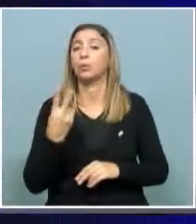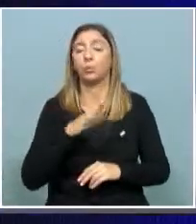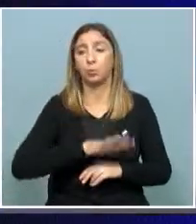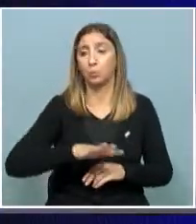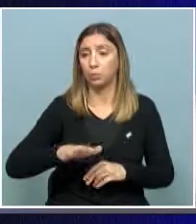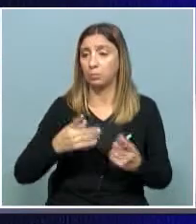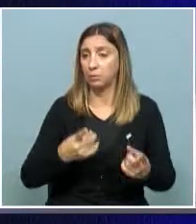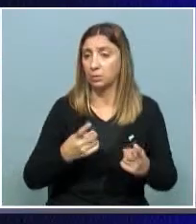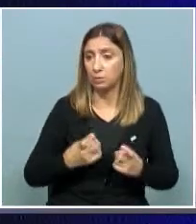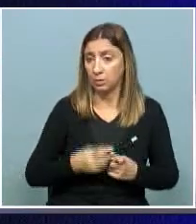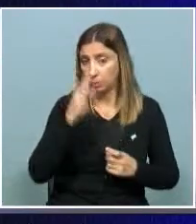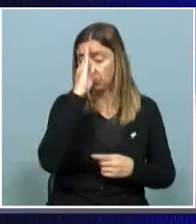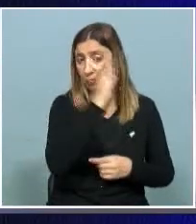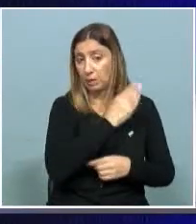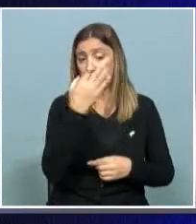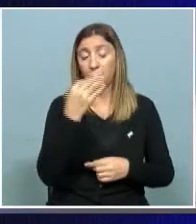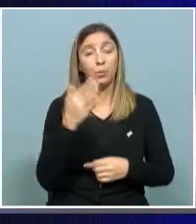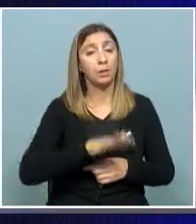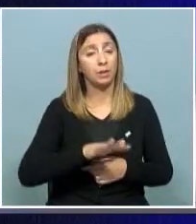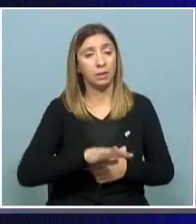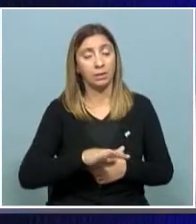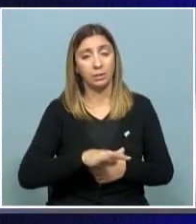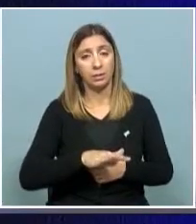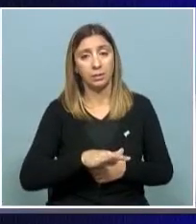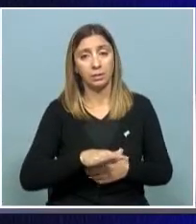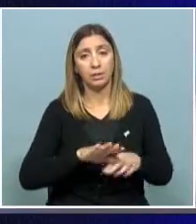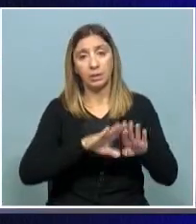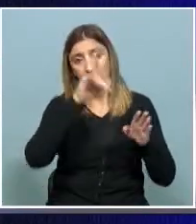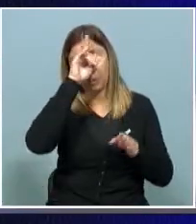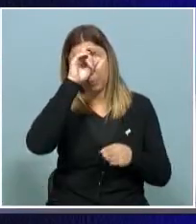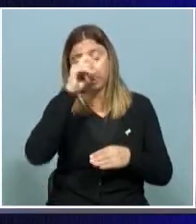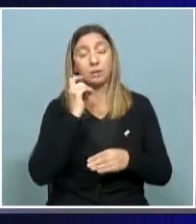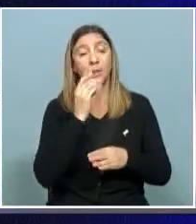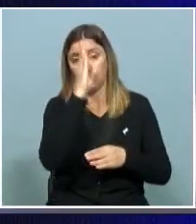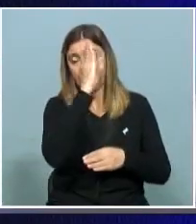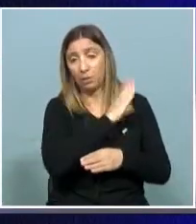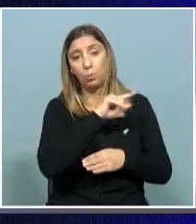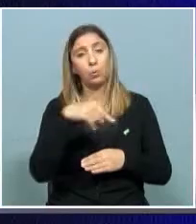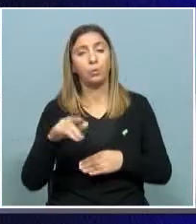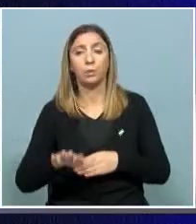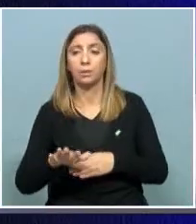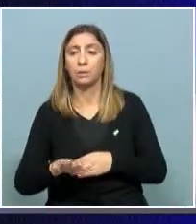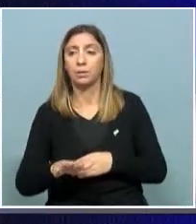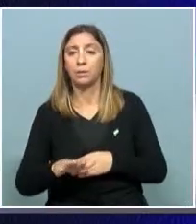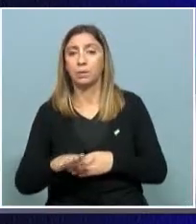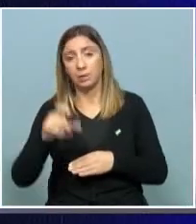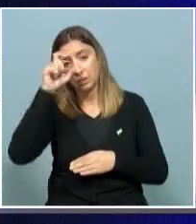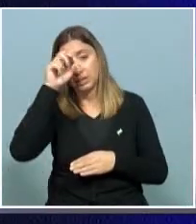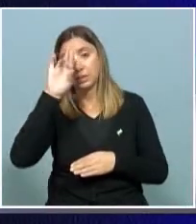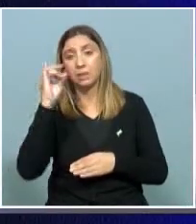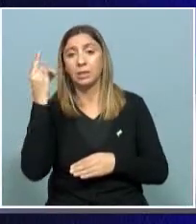niños que necesitan en internación una nena que está en el servicio de pediatría del hospital san luís y un niño que está en la clínica 0